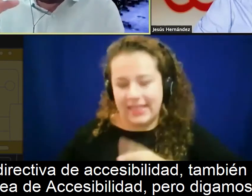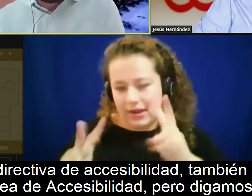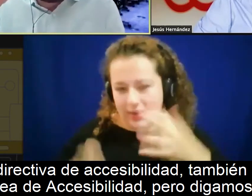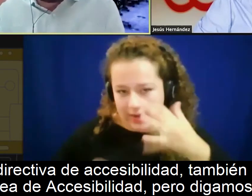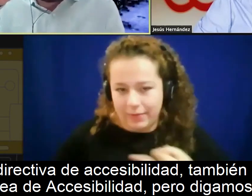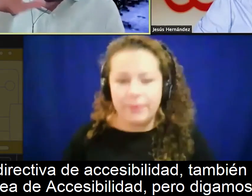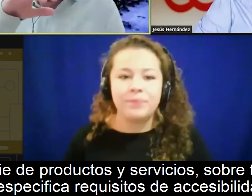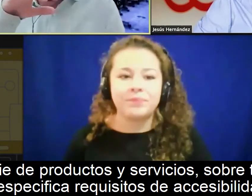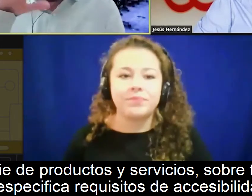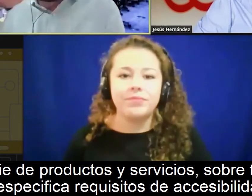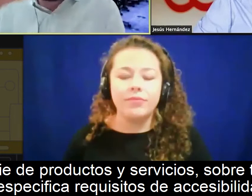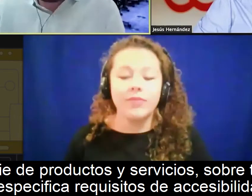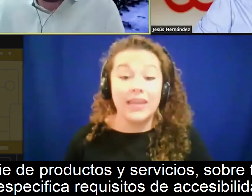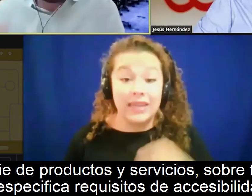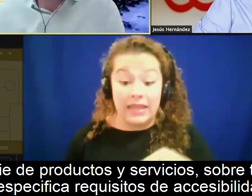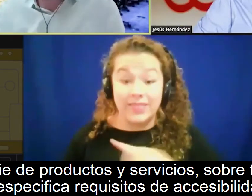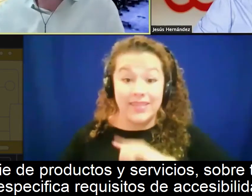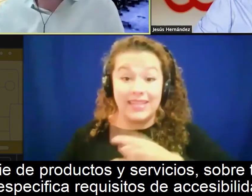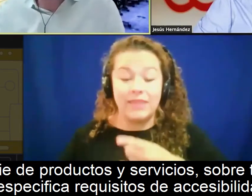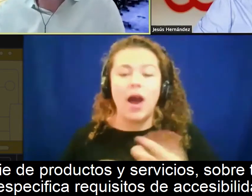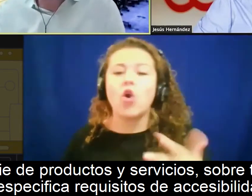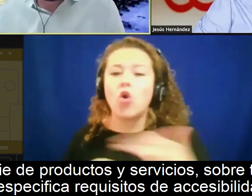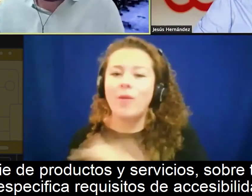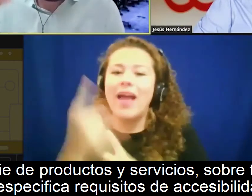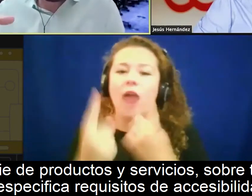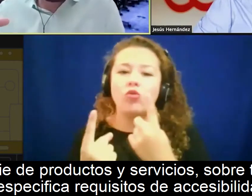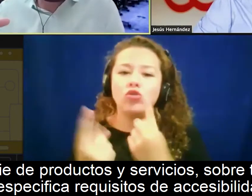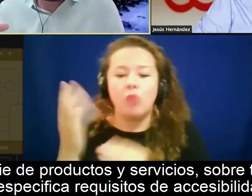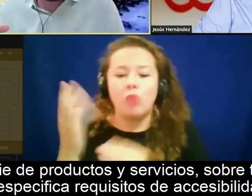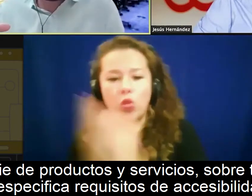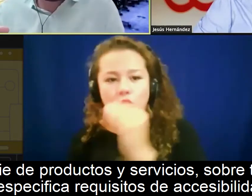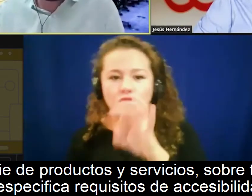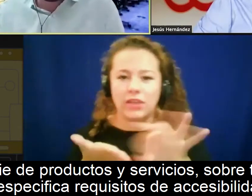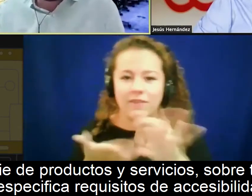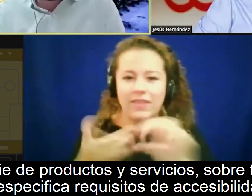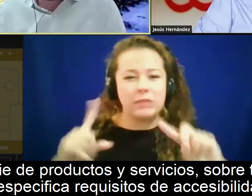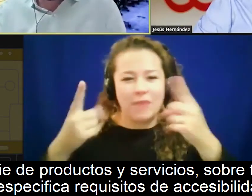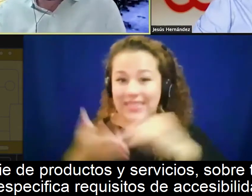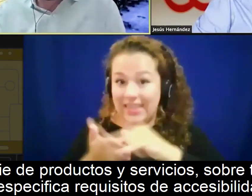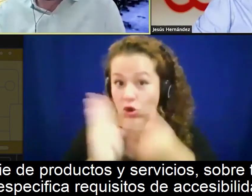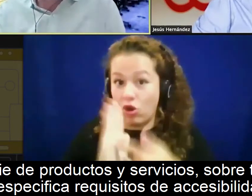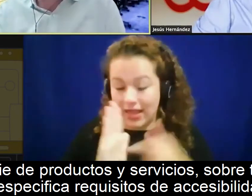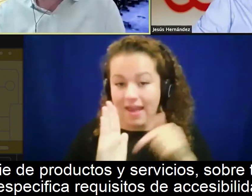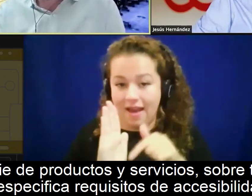cubre una serie de productos y servicios, sobre todo de tecnología,